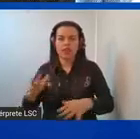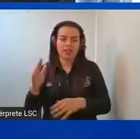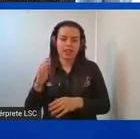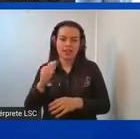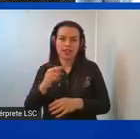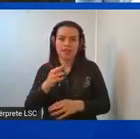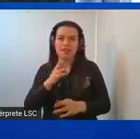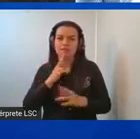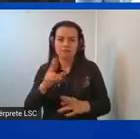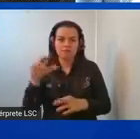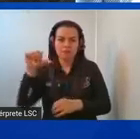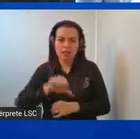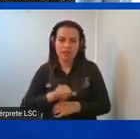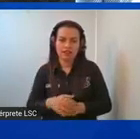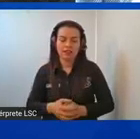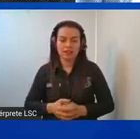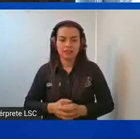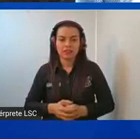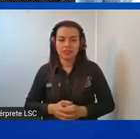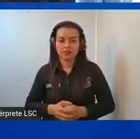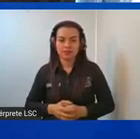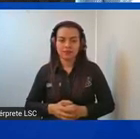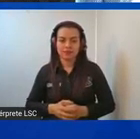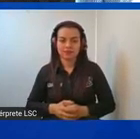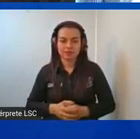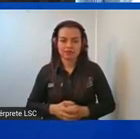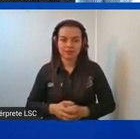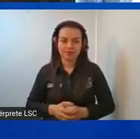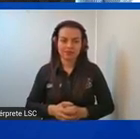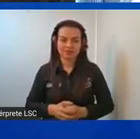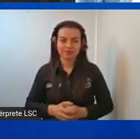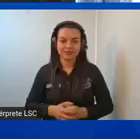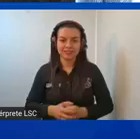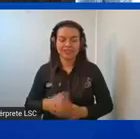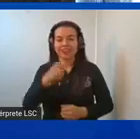que... Sí, la